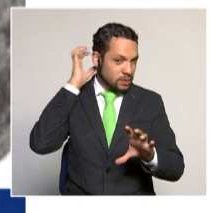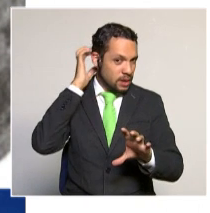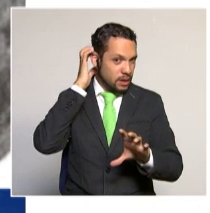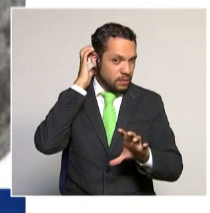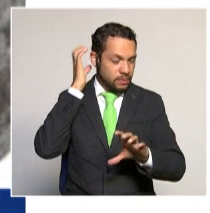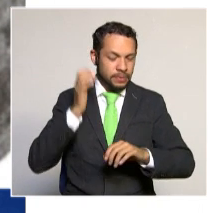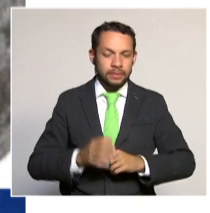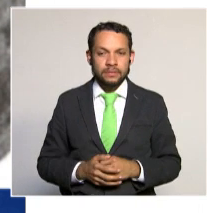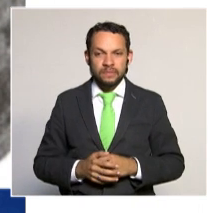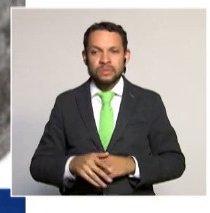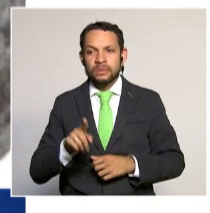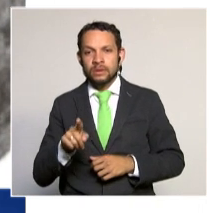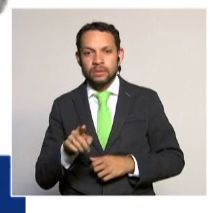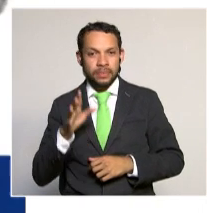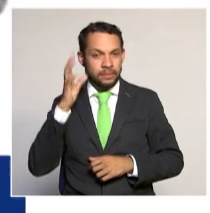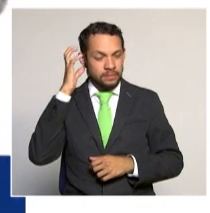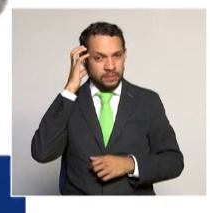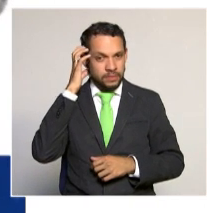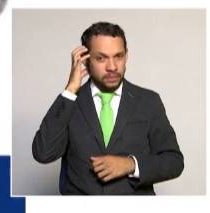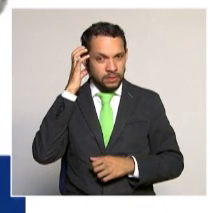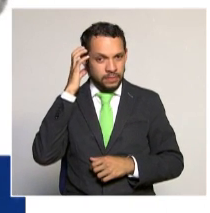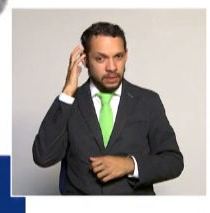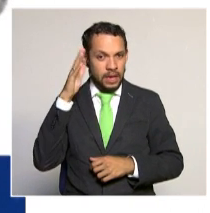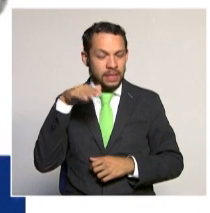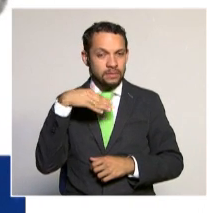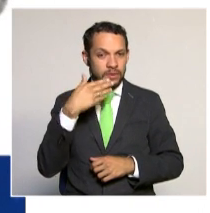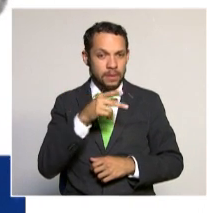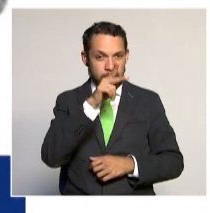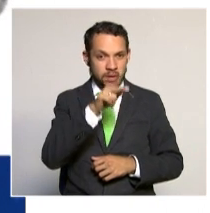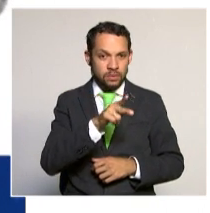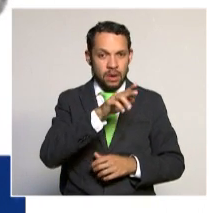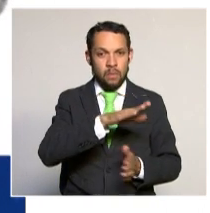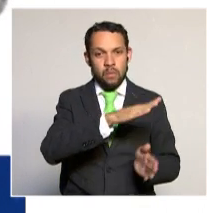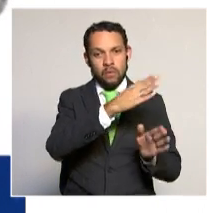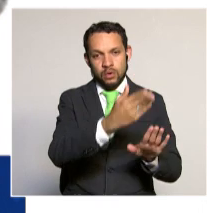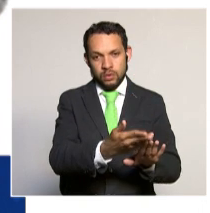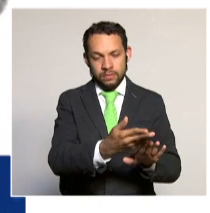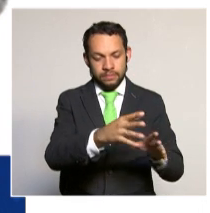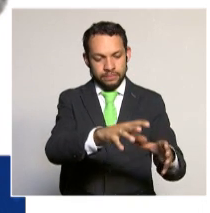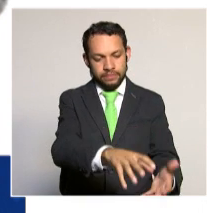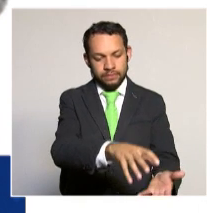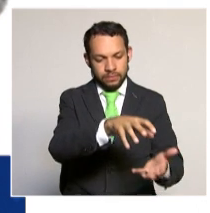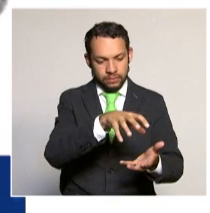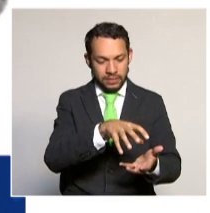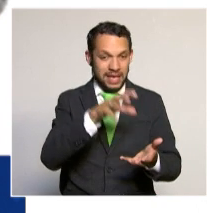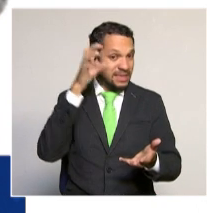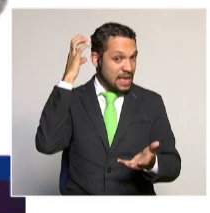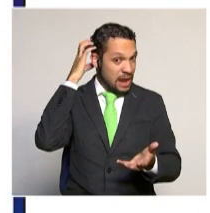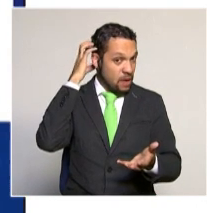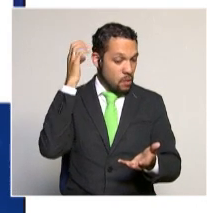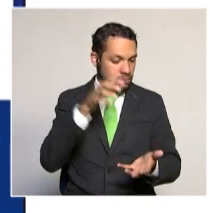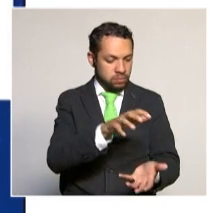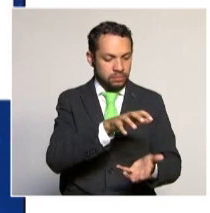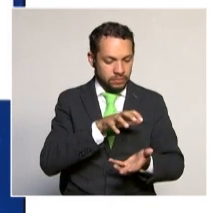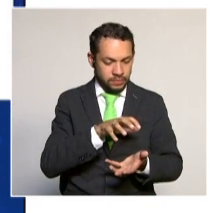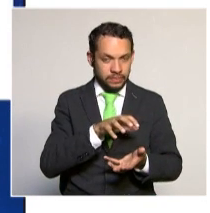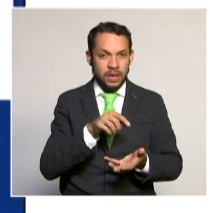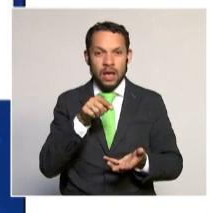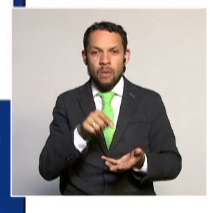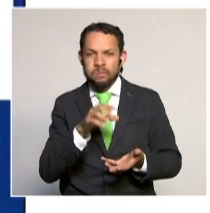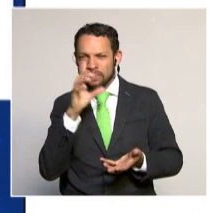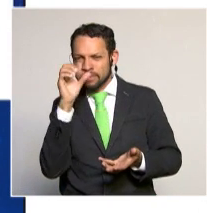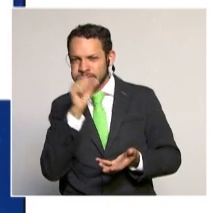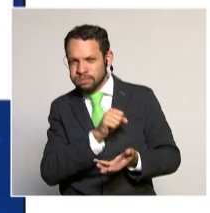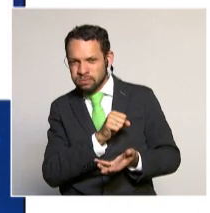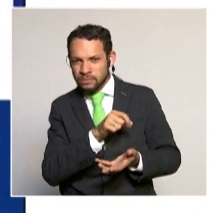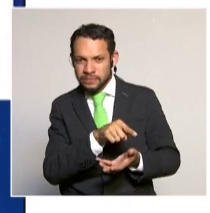pues, es post-mortem, o sea, después de que la persona murió. Pero lo que nota aquí es que básicamente